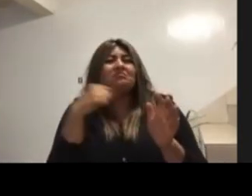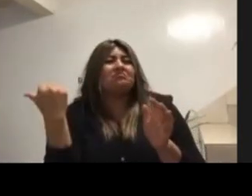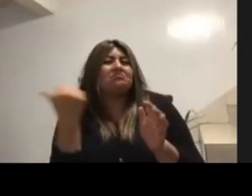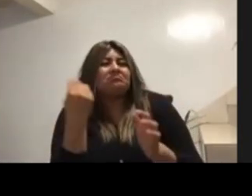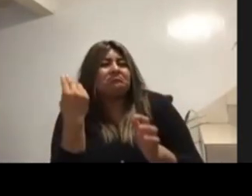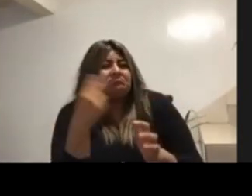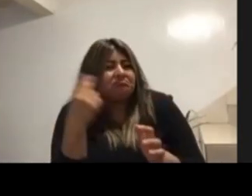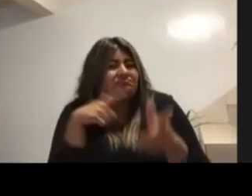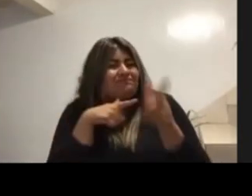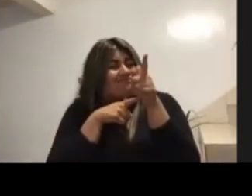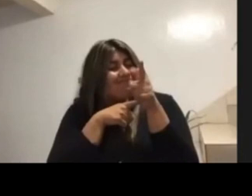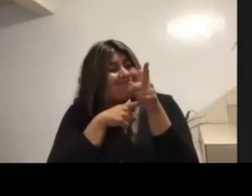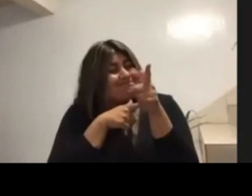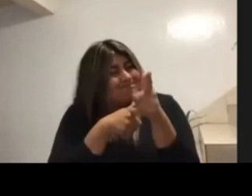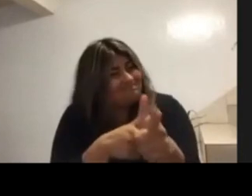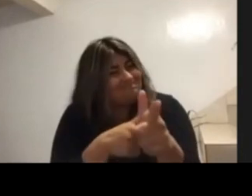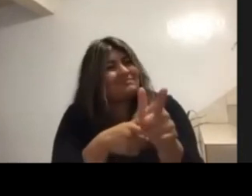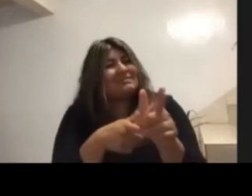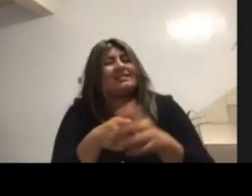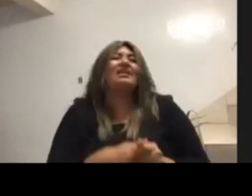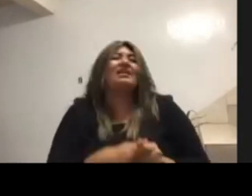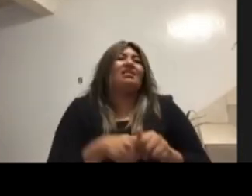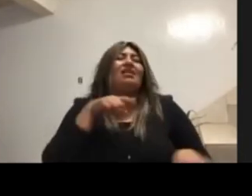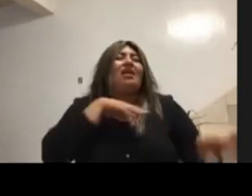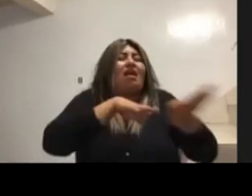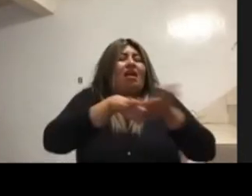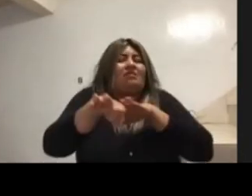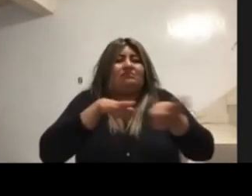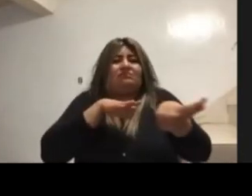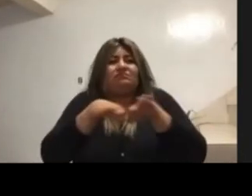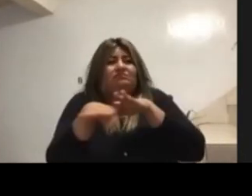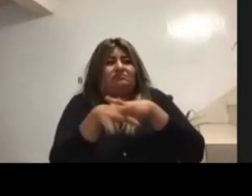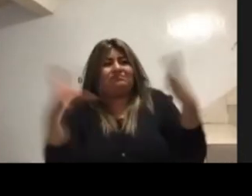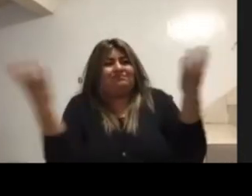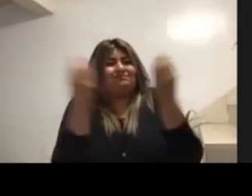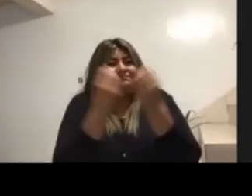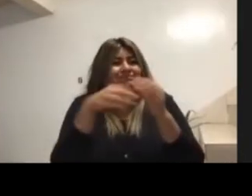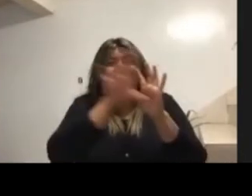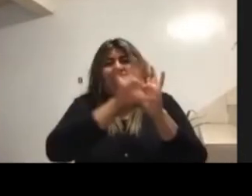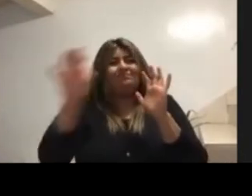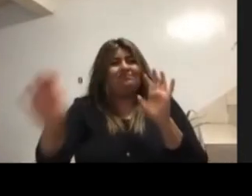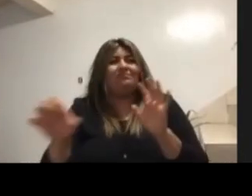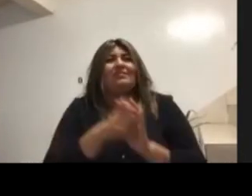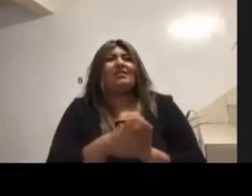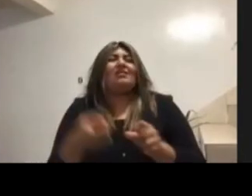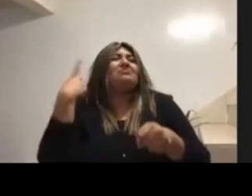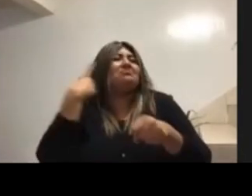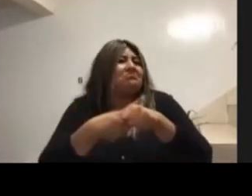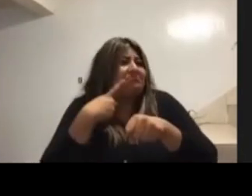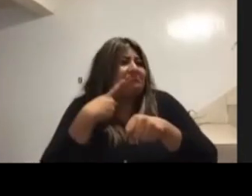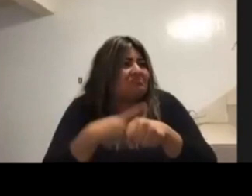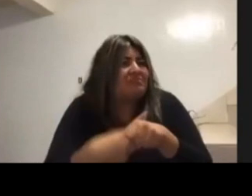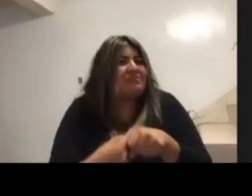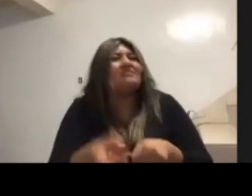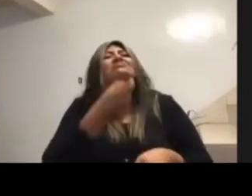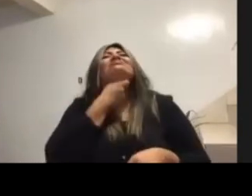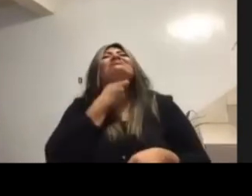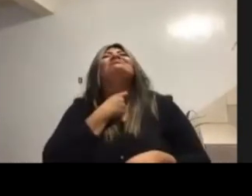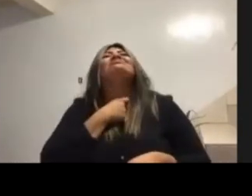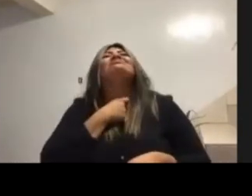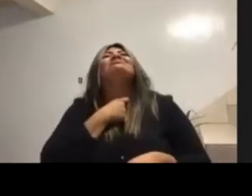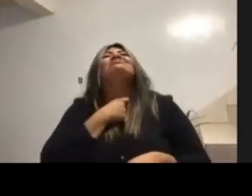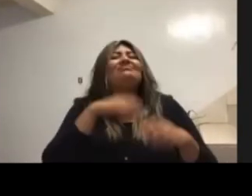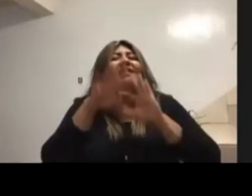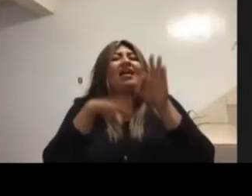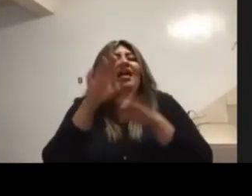manera autónoma, que come por sonda en el estómago, que convulsiona si no toma un medicamento, que habla otra lengua o que no